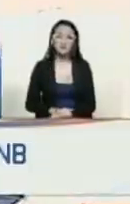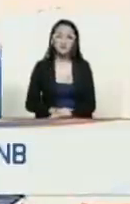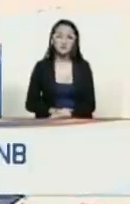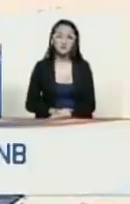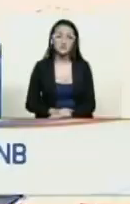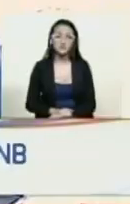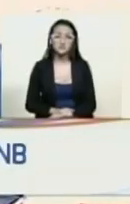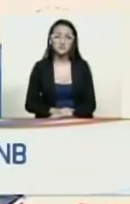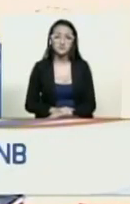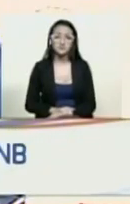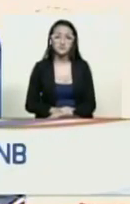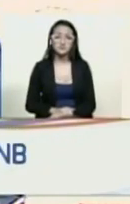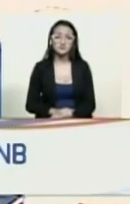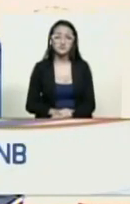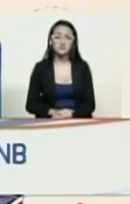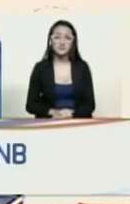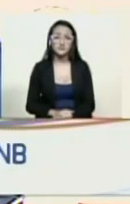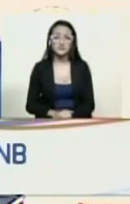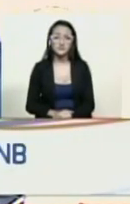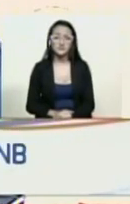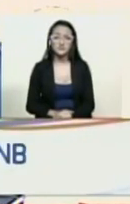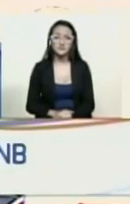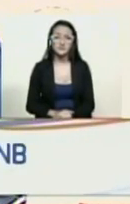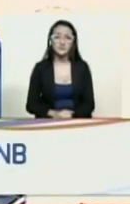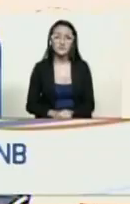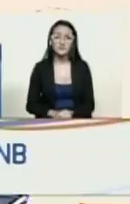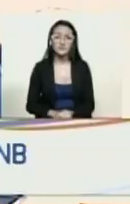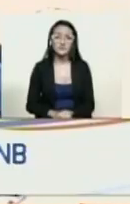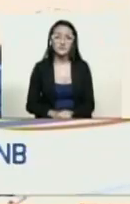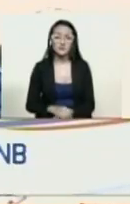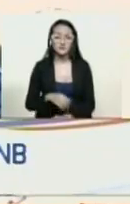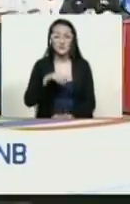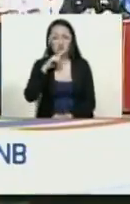con su raíz comunera,